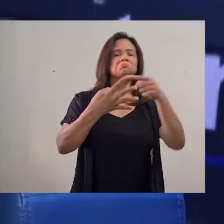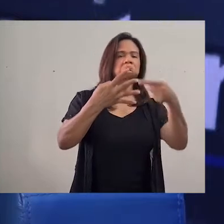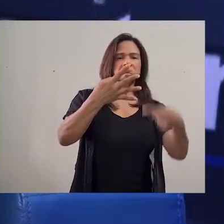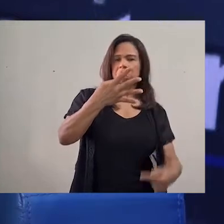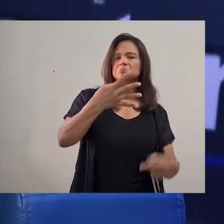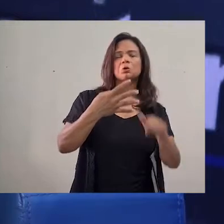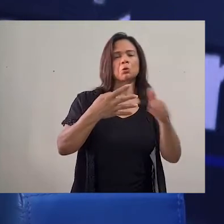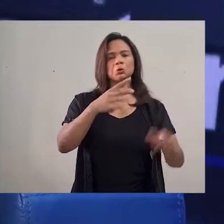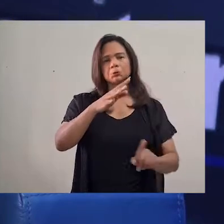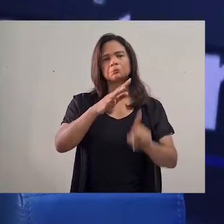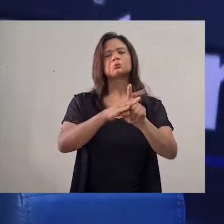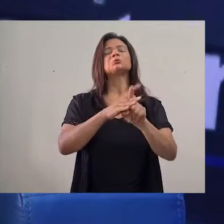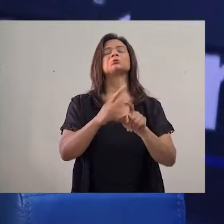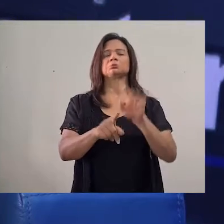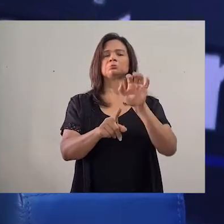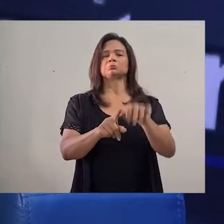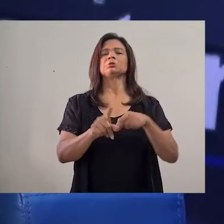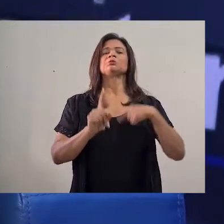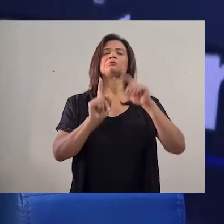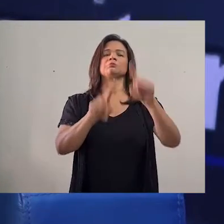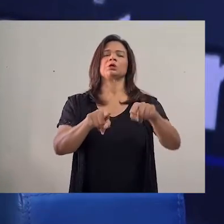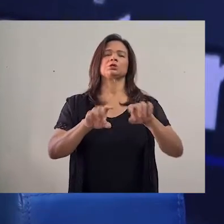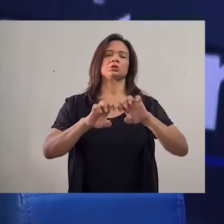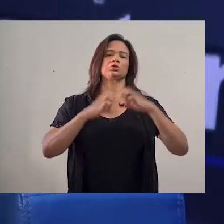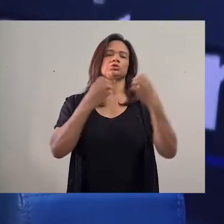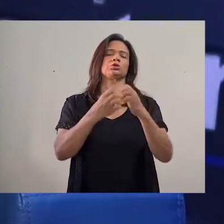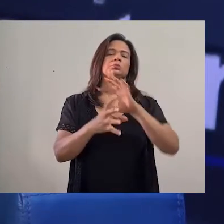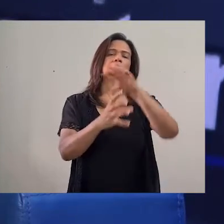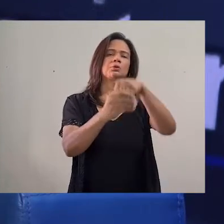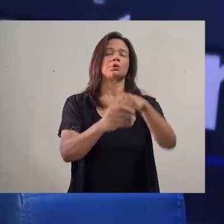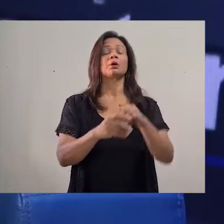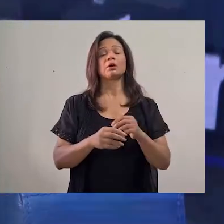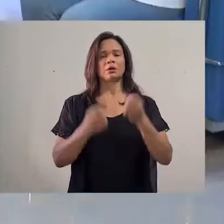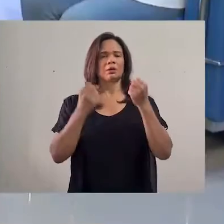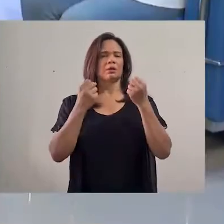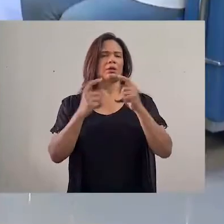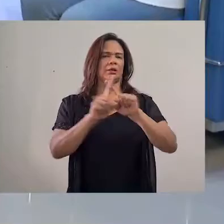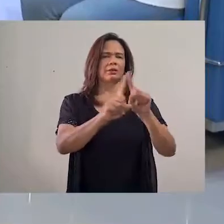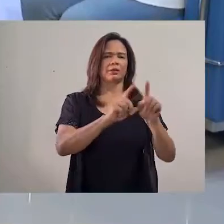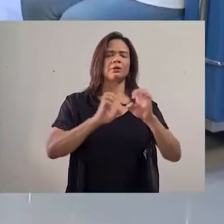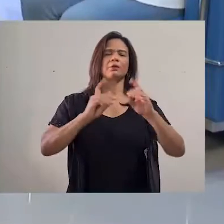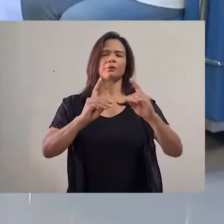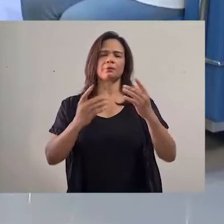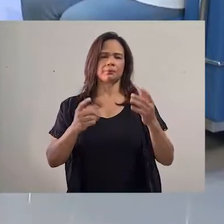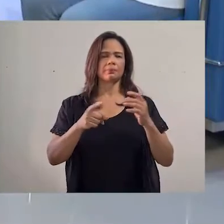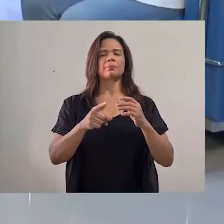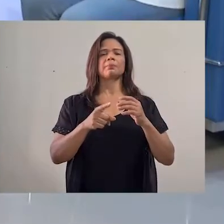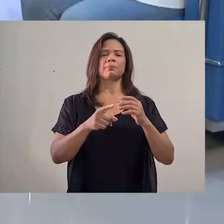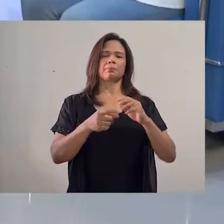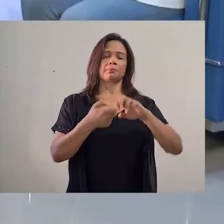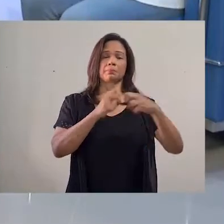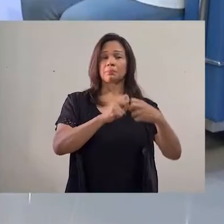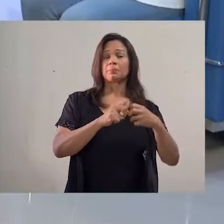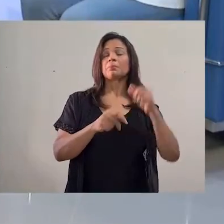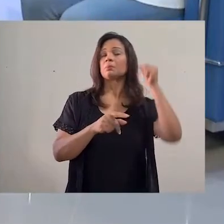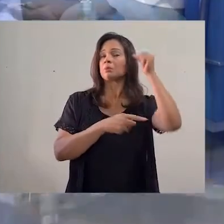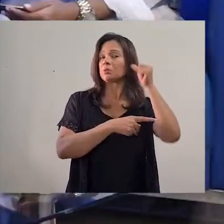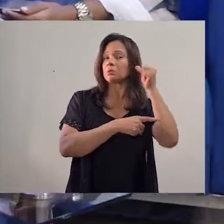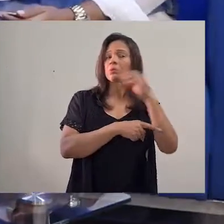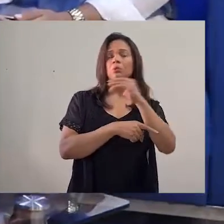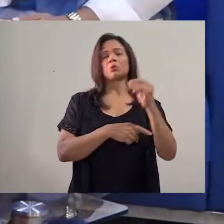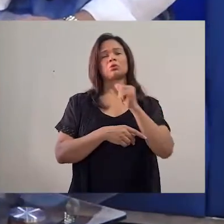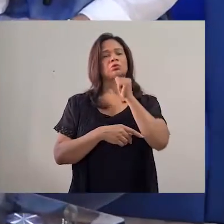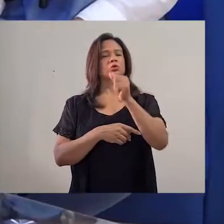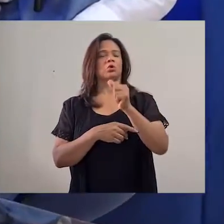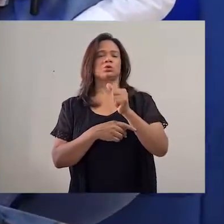visual, otras condiciones que se presentan, entonces van a los equipos. Porque en muchas ocasiones incluso los niños tienen un